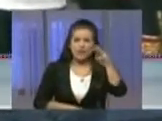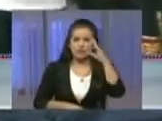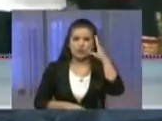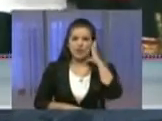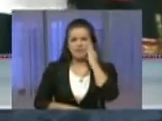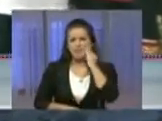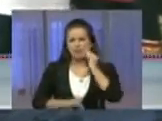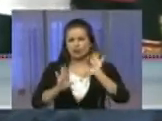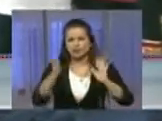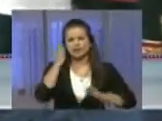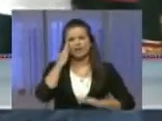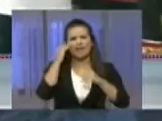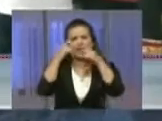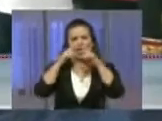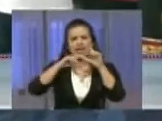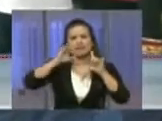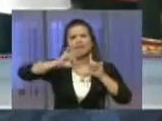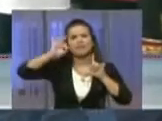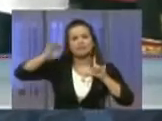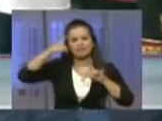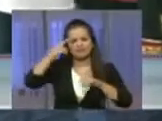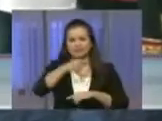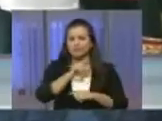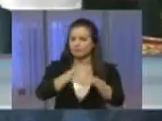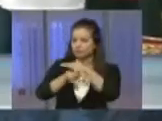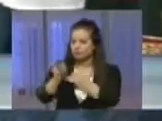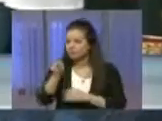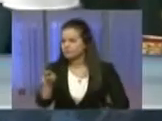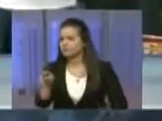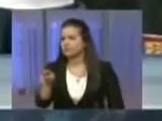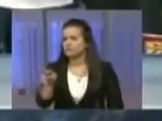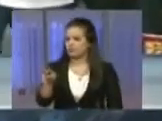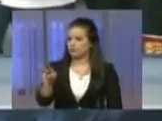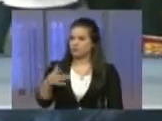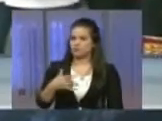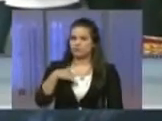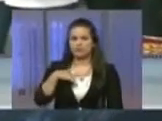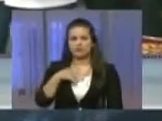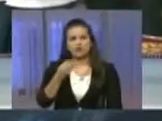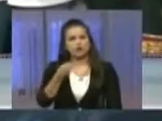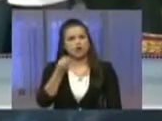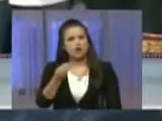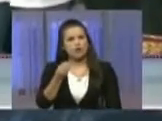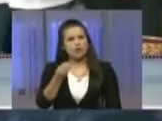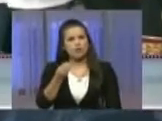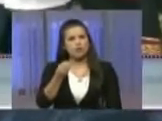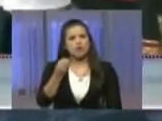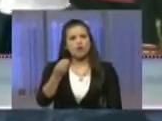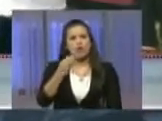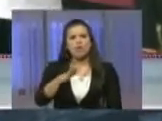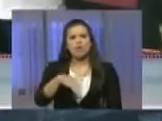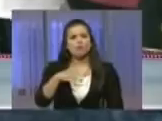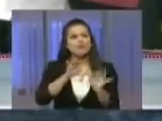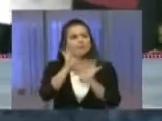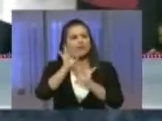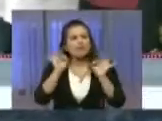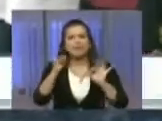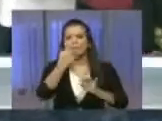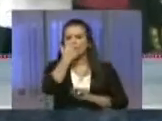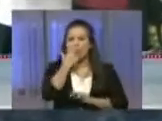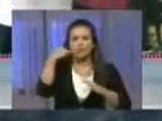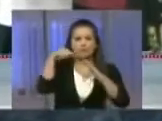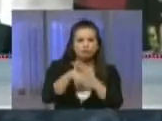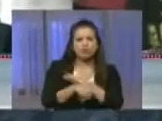estadística y cuando ellos vieron aquello se preguntaron Cómo medir la pobreza extrema en Venezuela porque